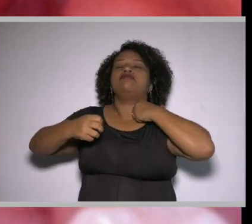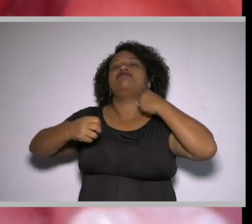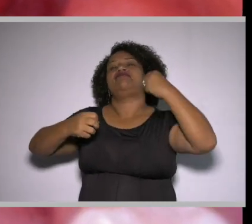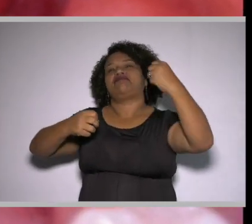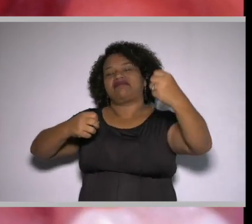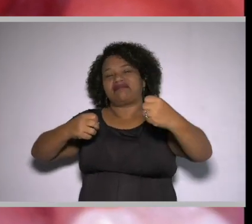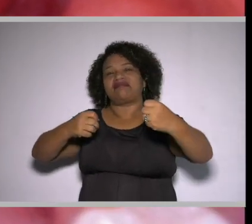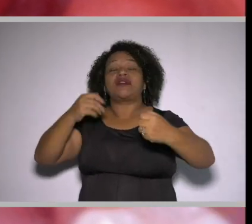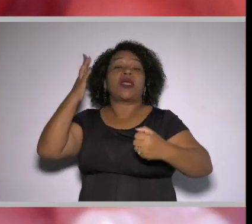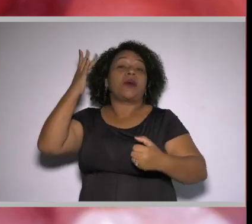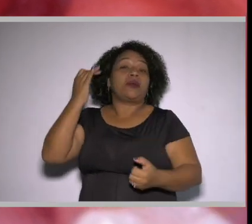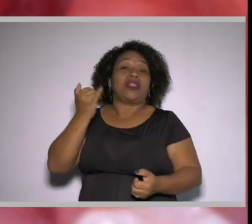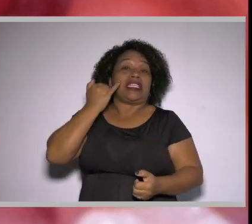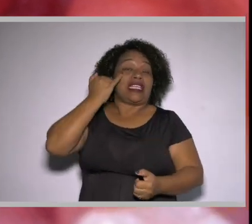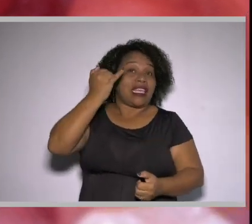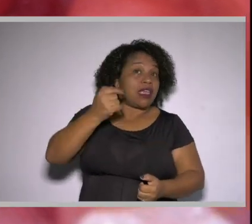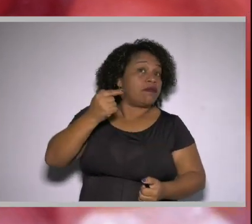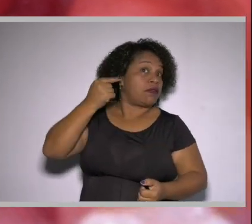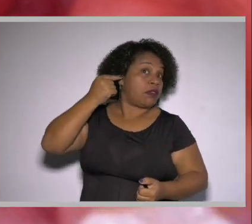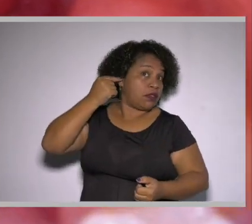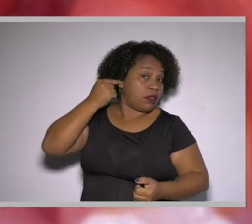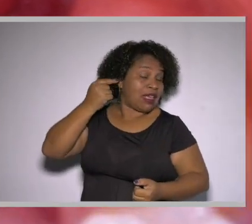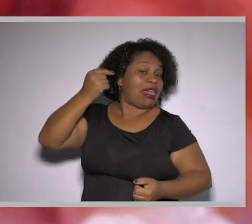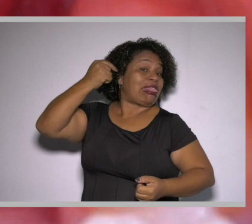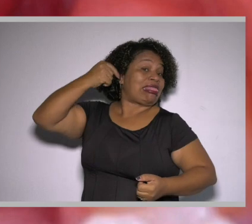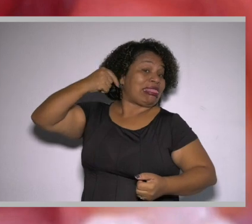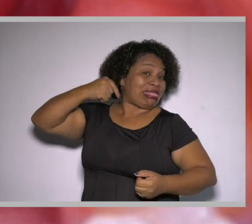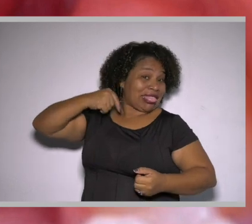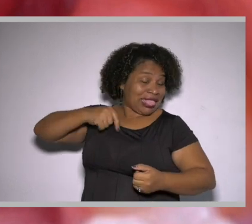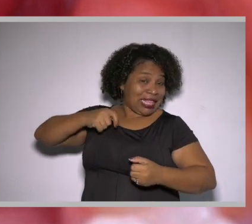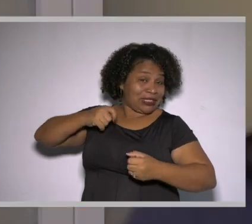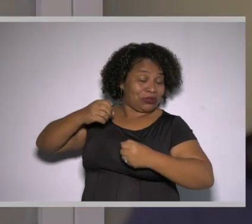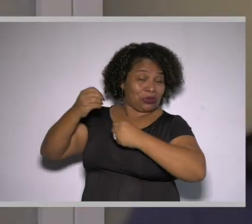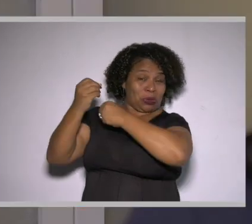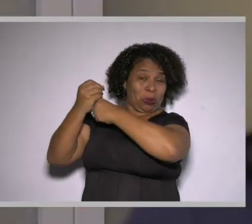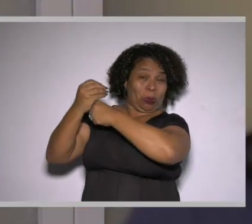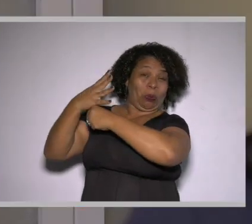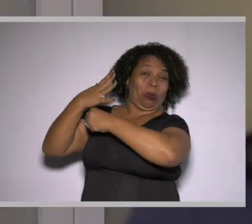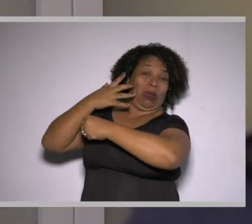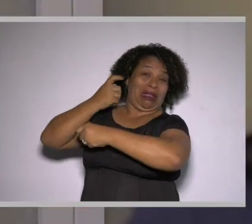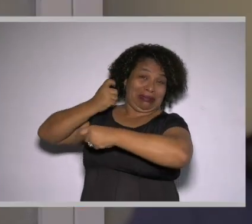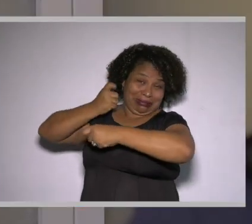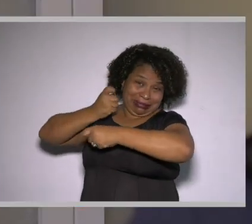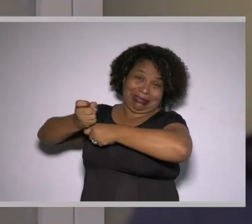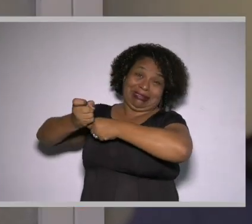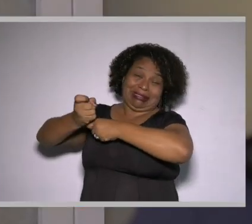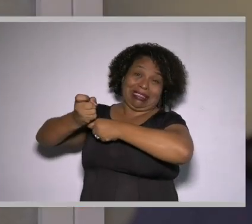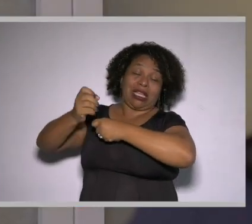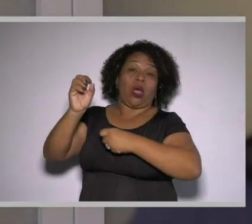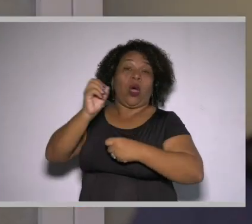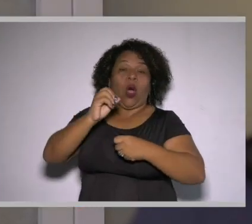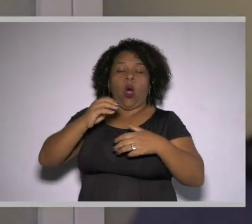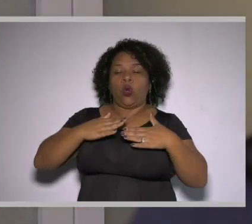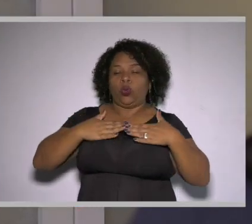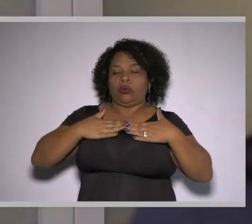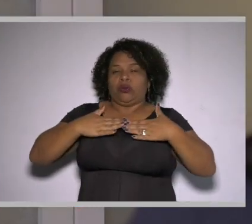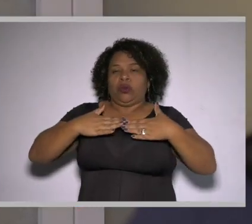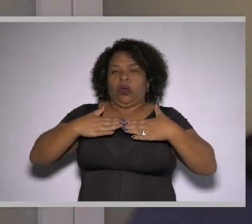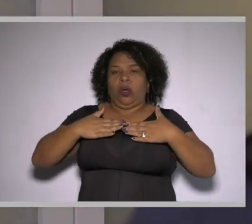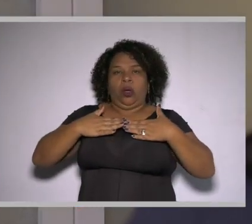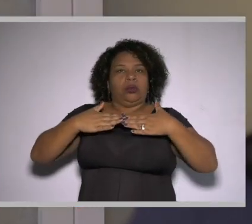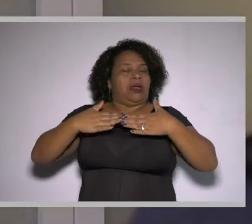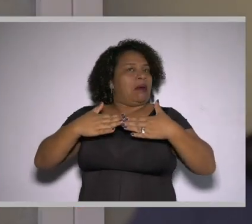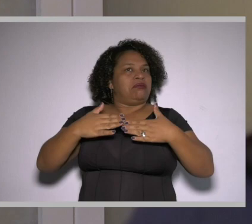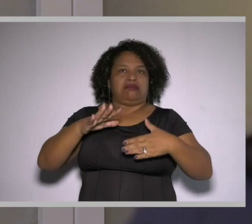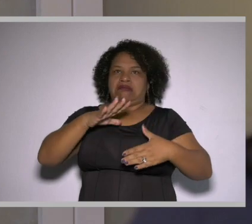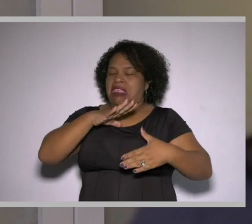decir, de la adenoidectomía per se sola. Generalmente estas indicaciones tienen que ver con los procesos infecciosos de los oídos. Como mencioné,